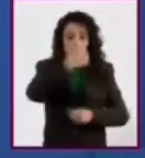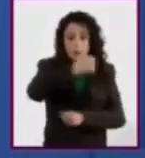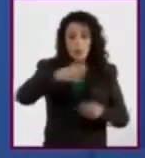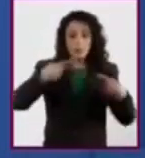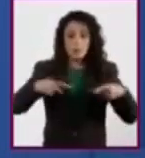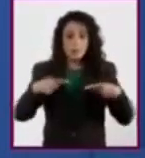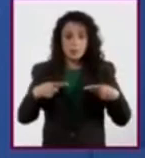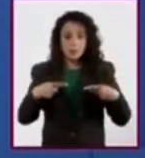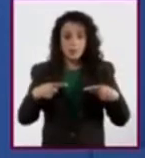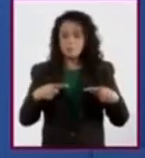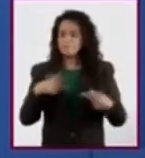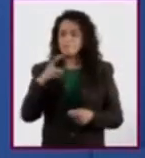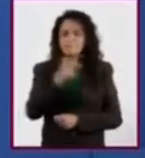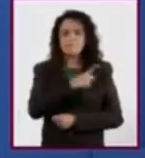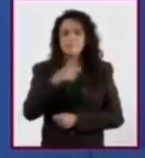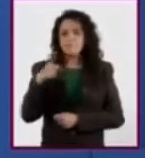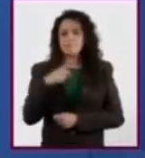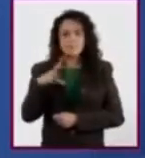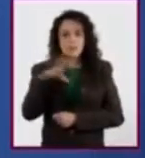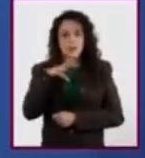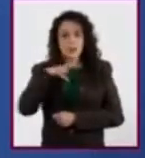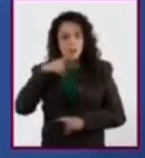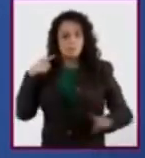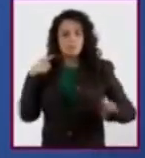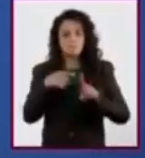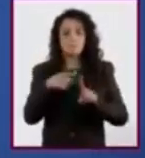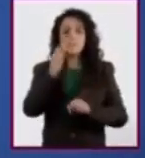estar determinadas por el género.